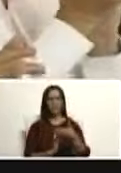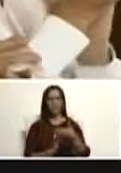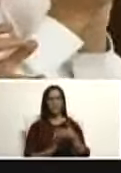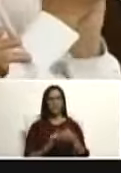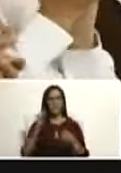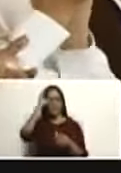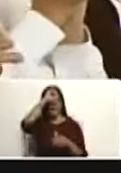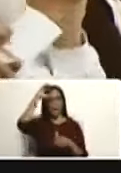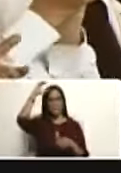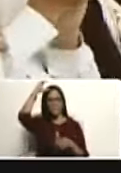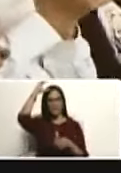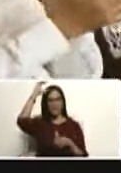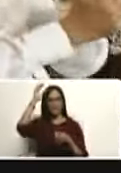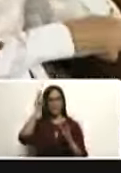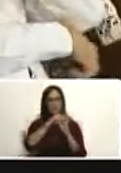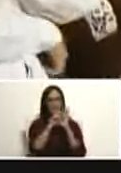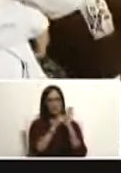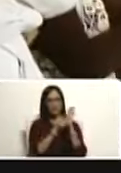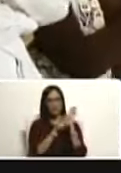capacidad metódica,